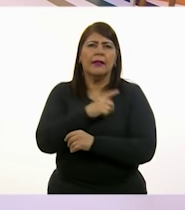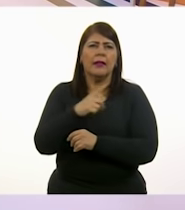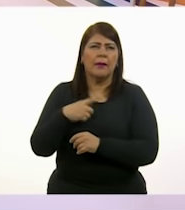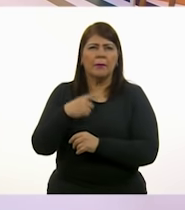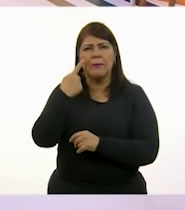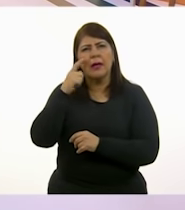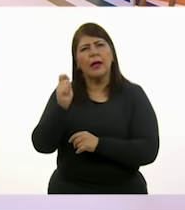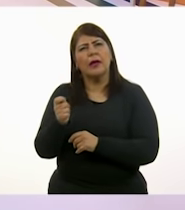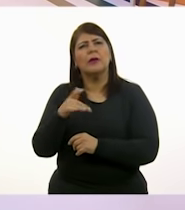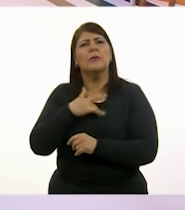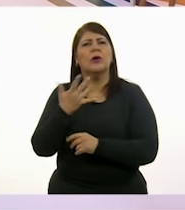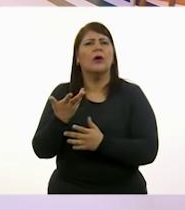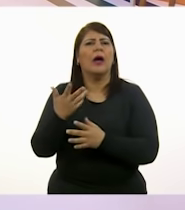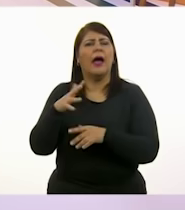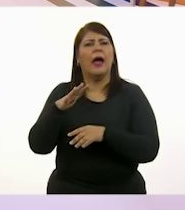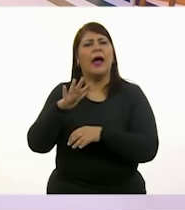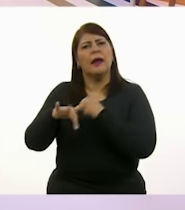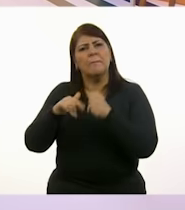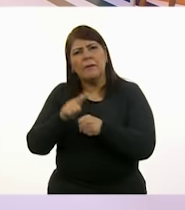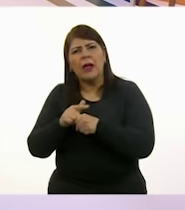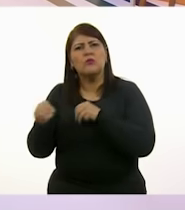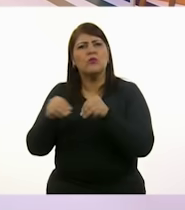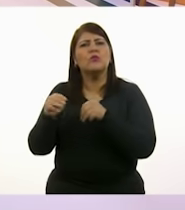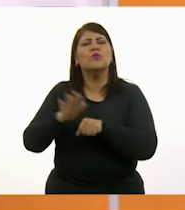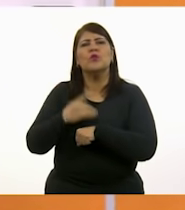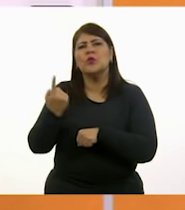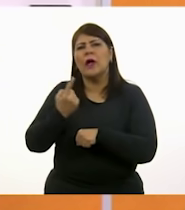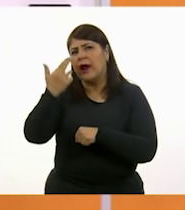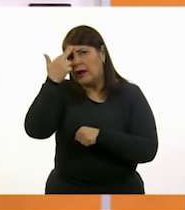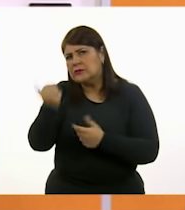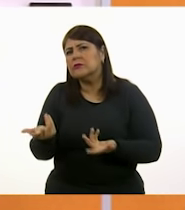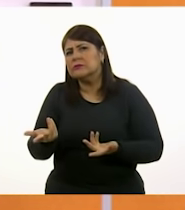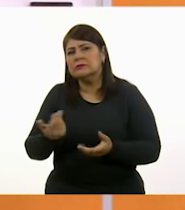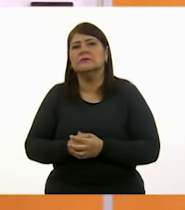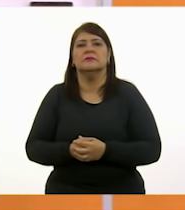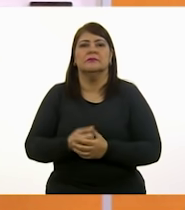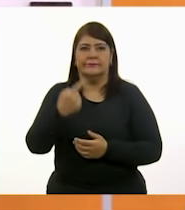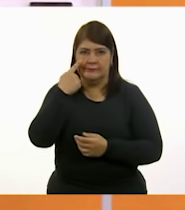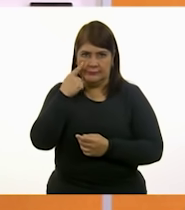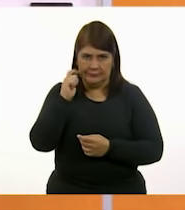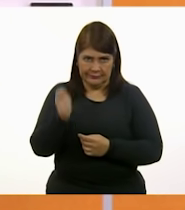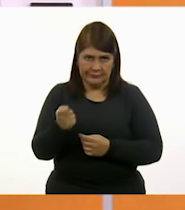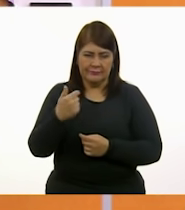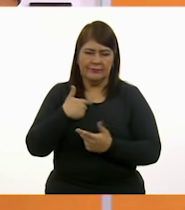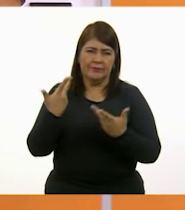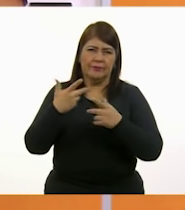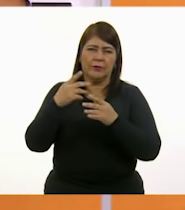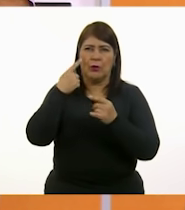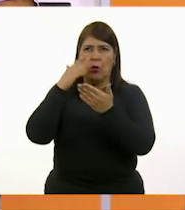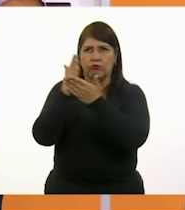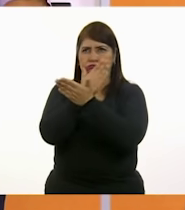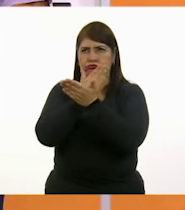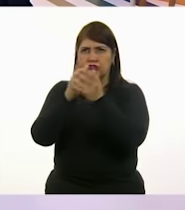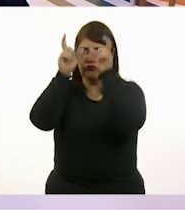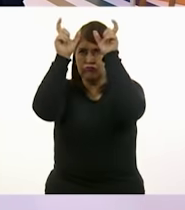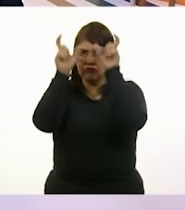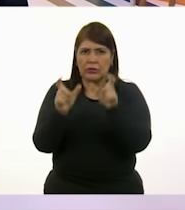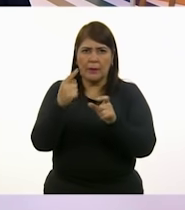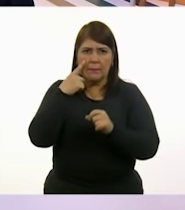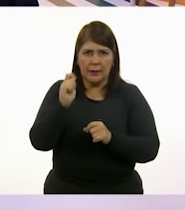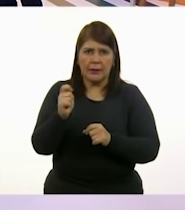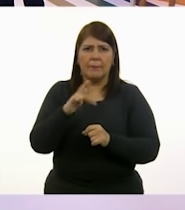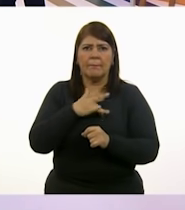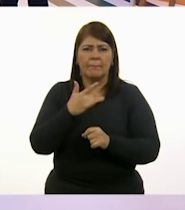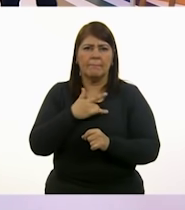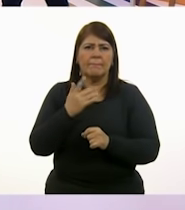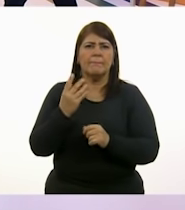animales se muevan Muy bien Y gracias a esta habilidad vamos a hacer una clasificación Para hacer nuestra